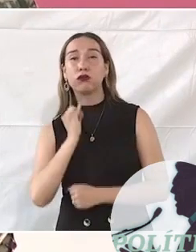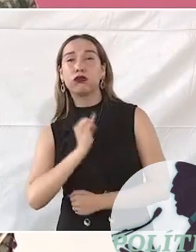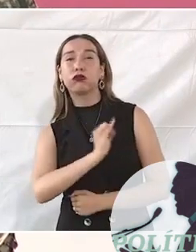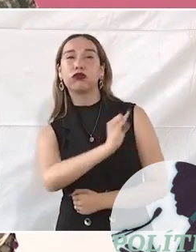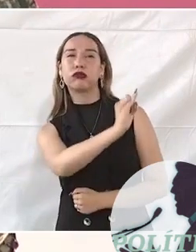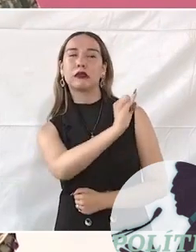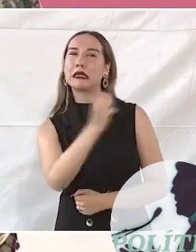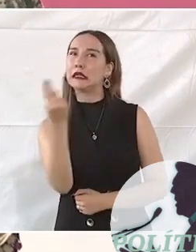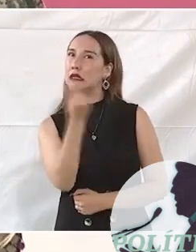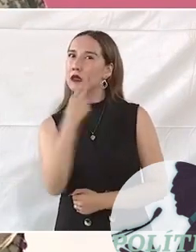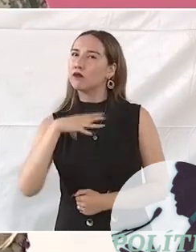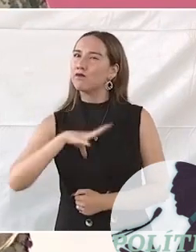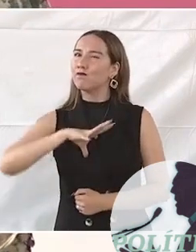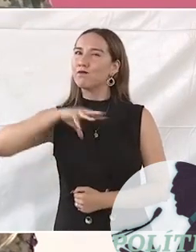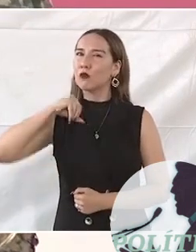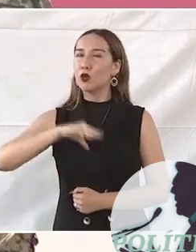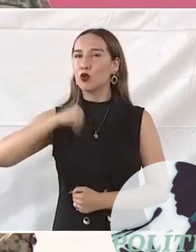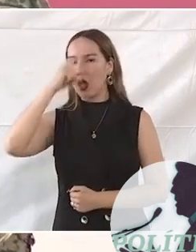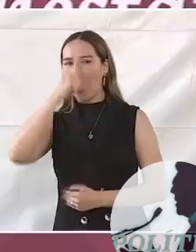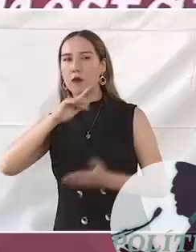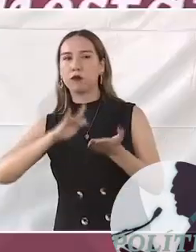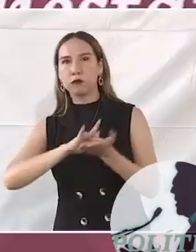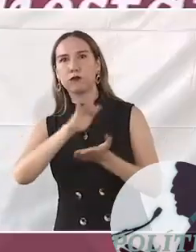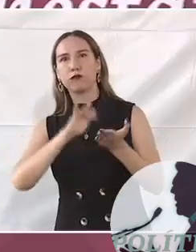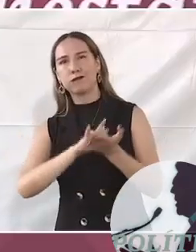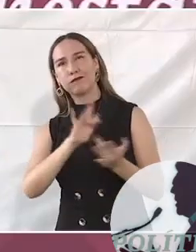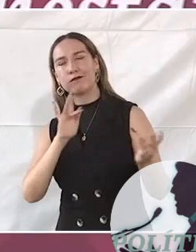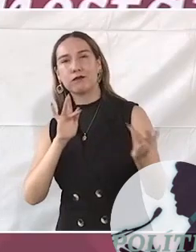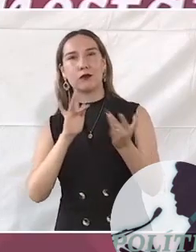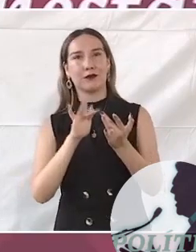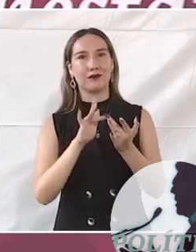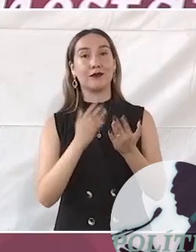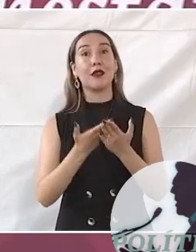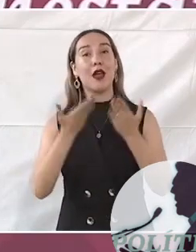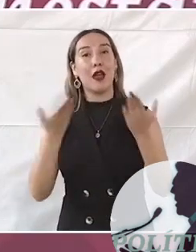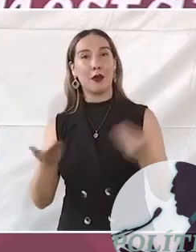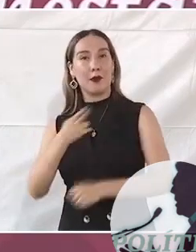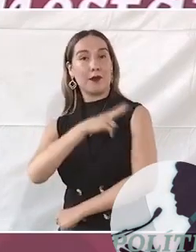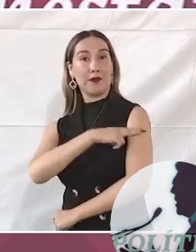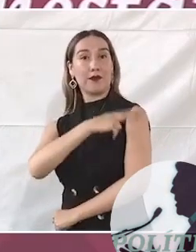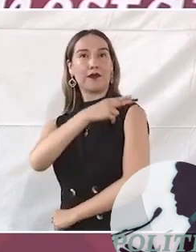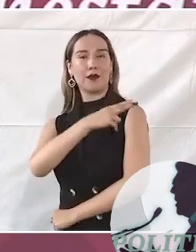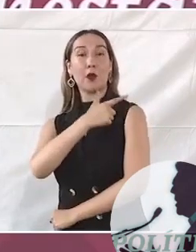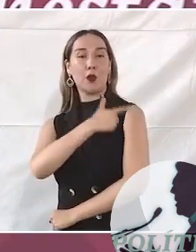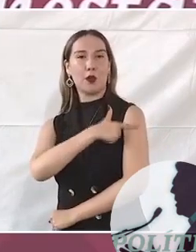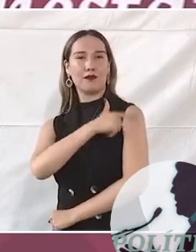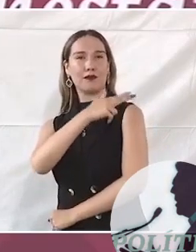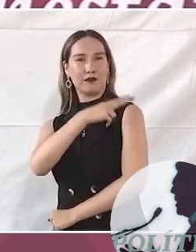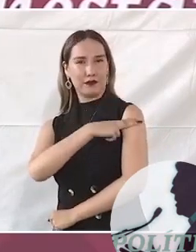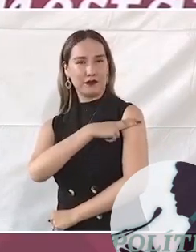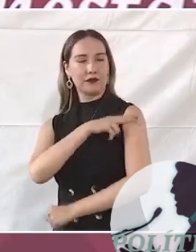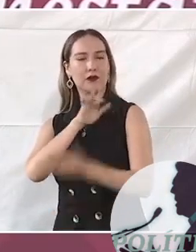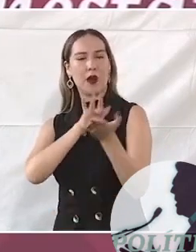la operación de las instalaciones terminadas en un entorno seguro, la Guardia Nacional les brinda seguridad física